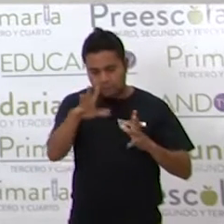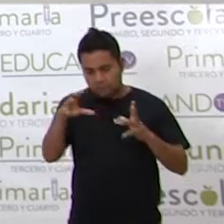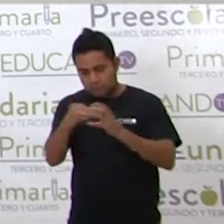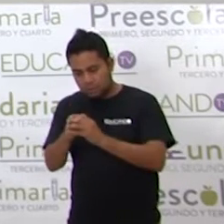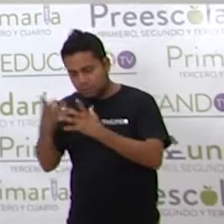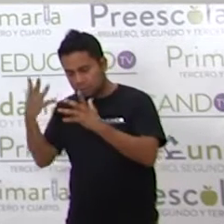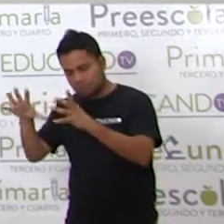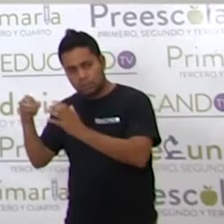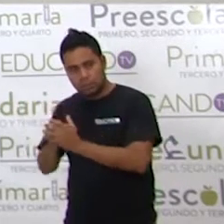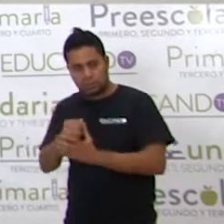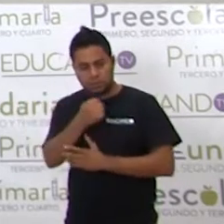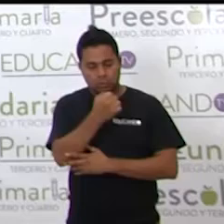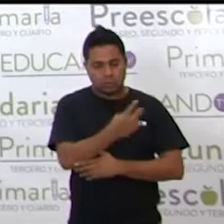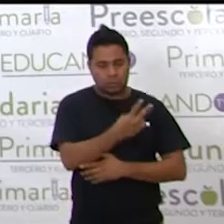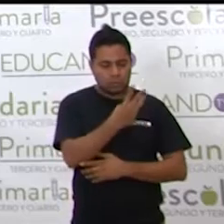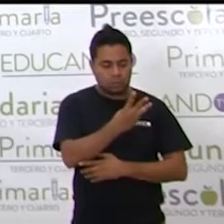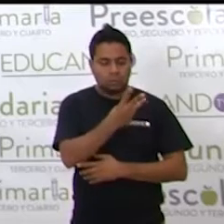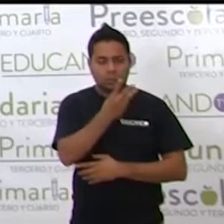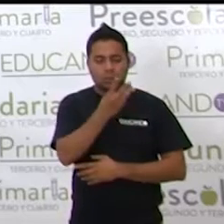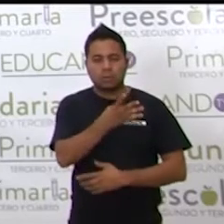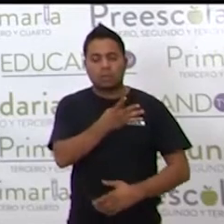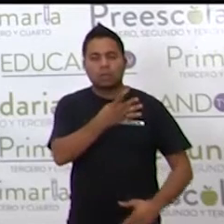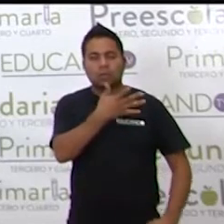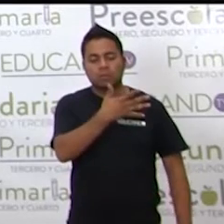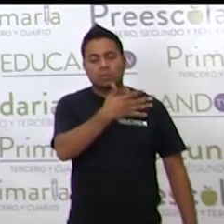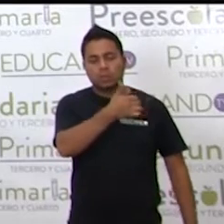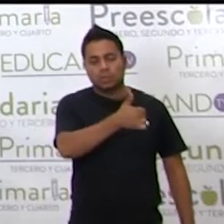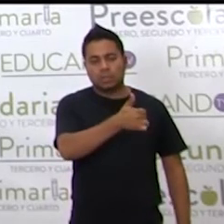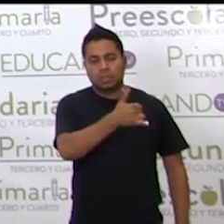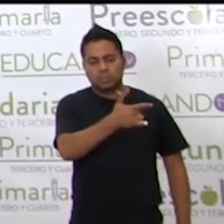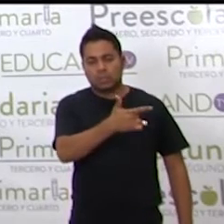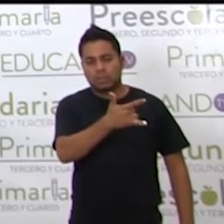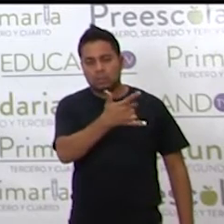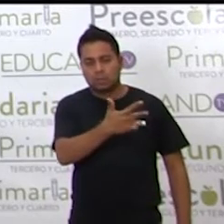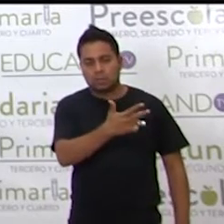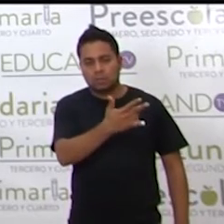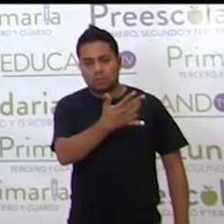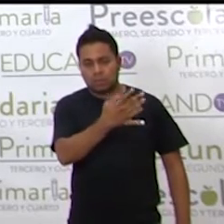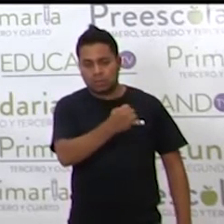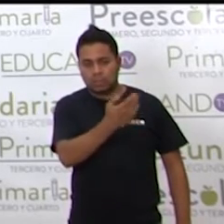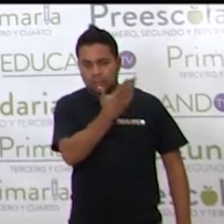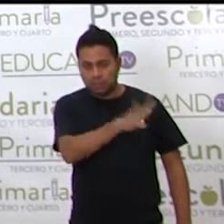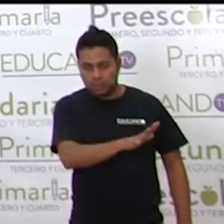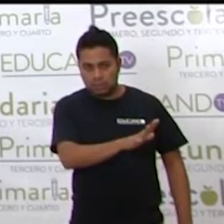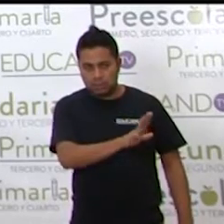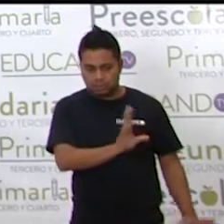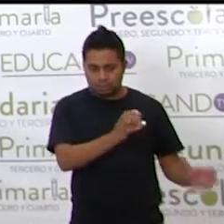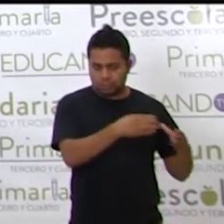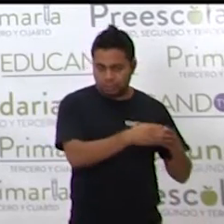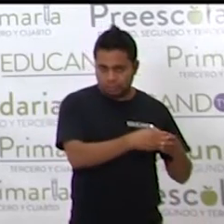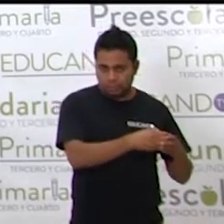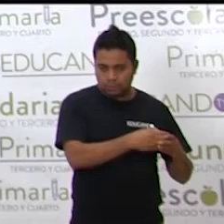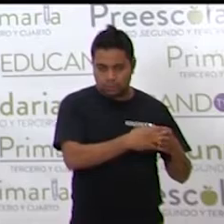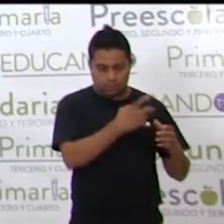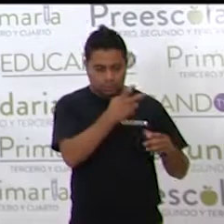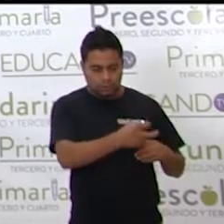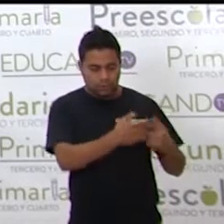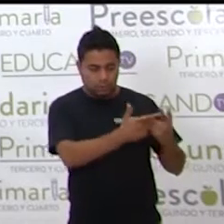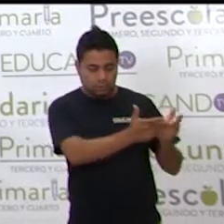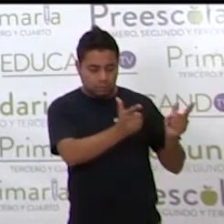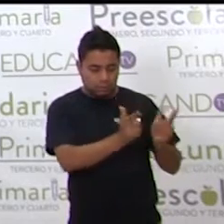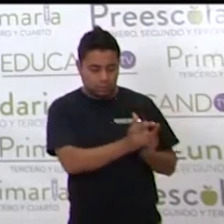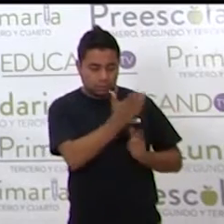2, 3, 4, 5, 6, 7, 8, 9, 10. Estos